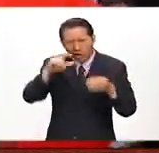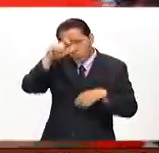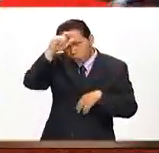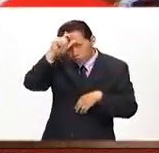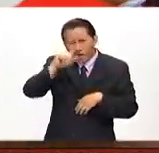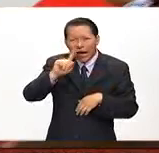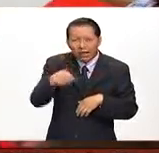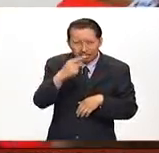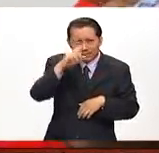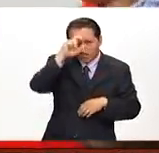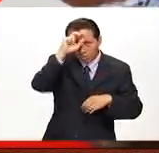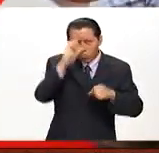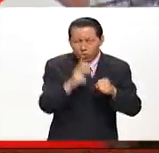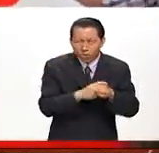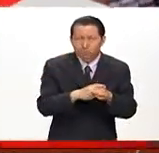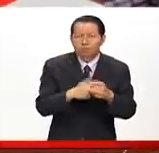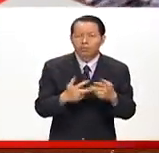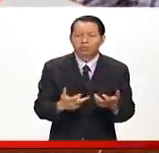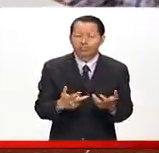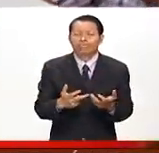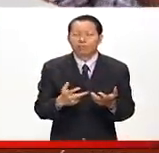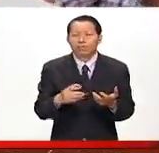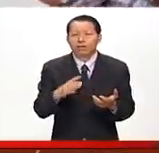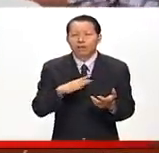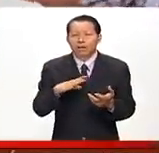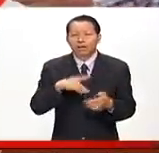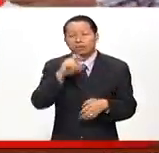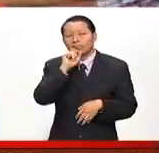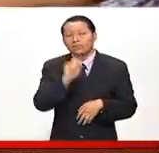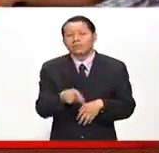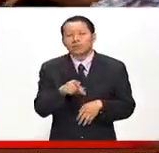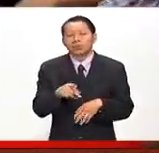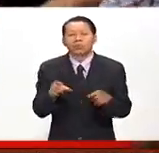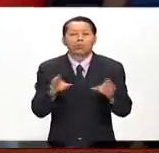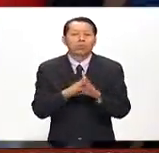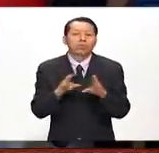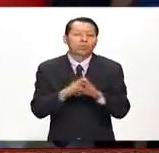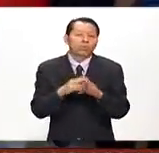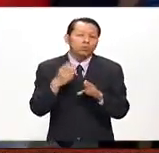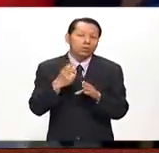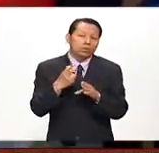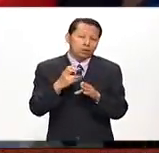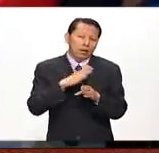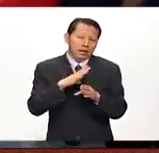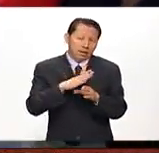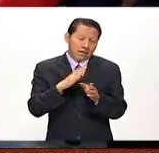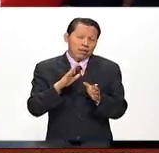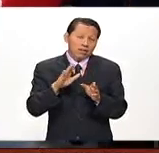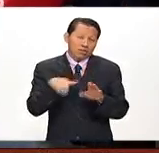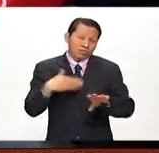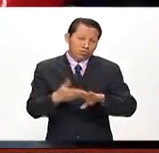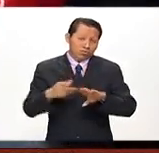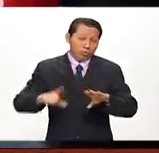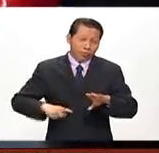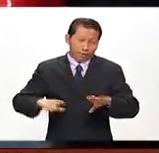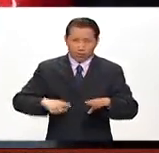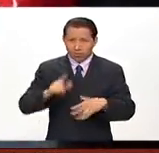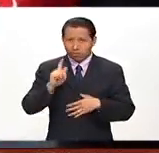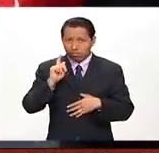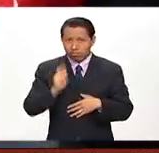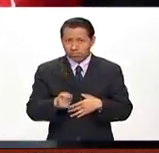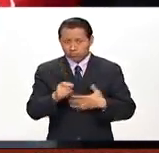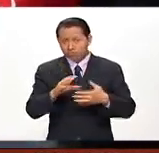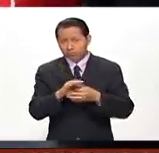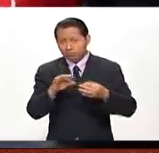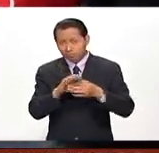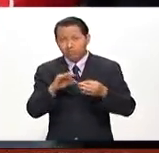El problema de este intento de golpe de Estado, pues no nada más es una vez más